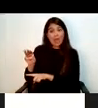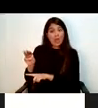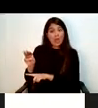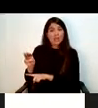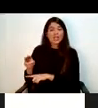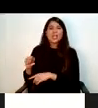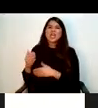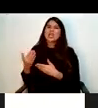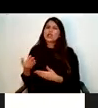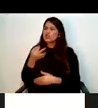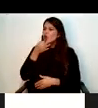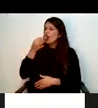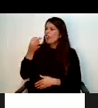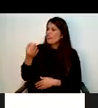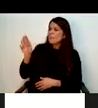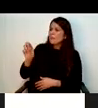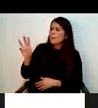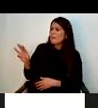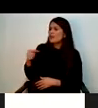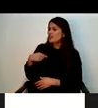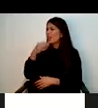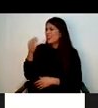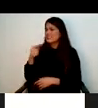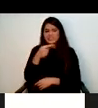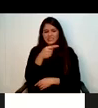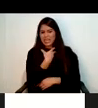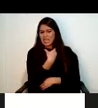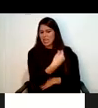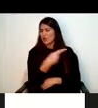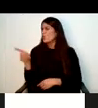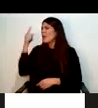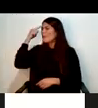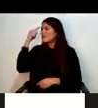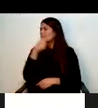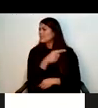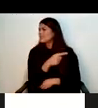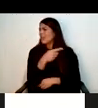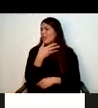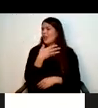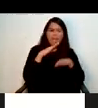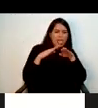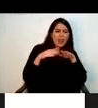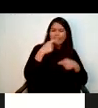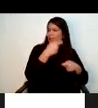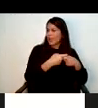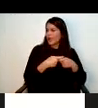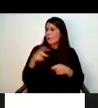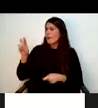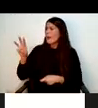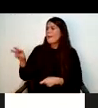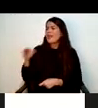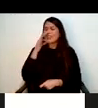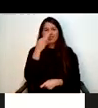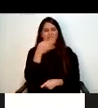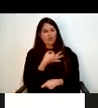Entonces le planteé a los papás esta conducta y les pregunté qué opinaban ellos. Y los papás me dicen, ay María Paz,